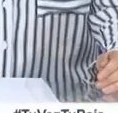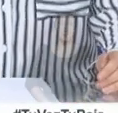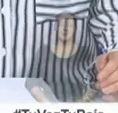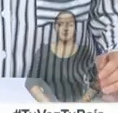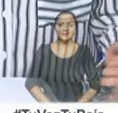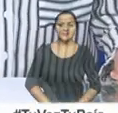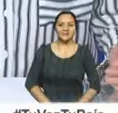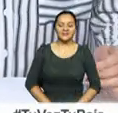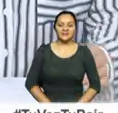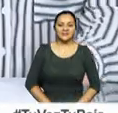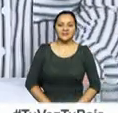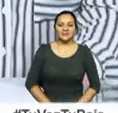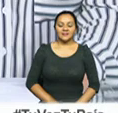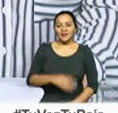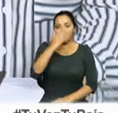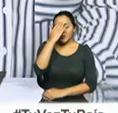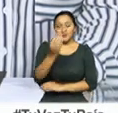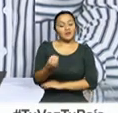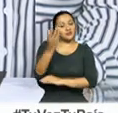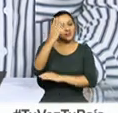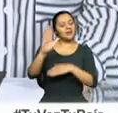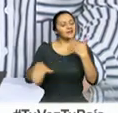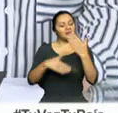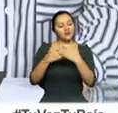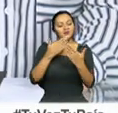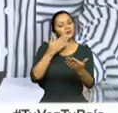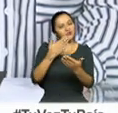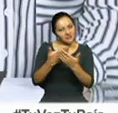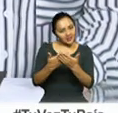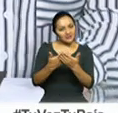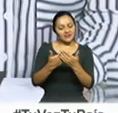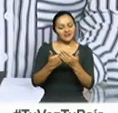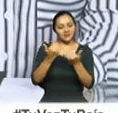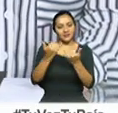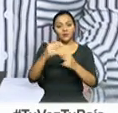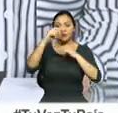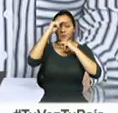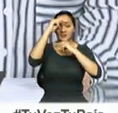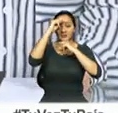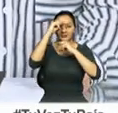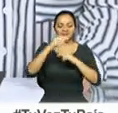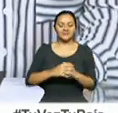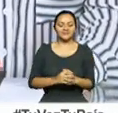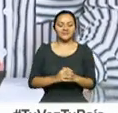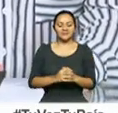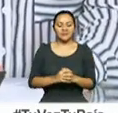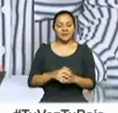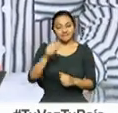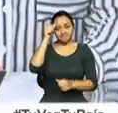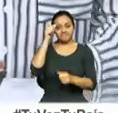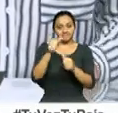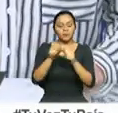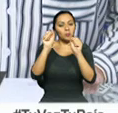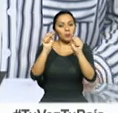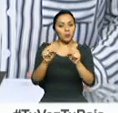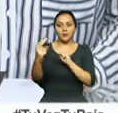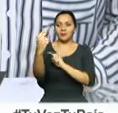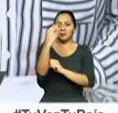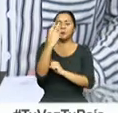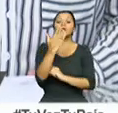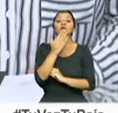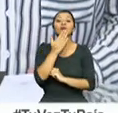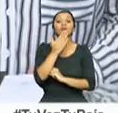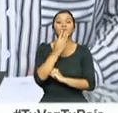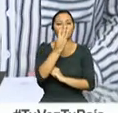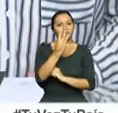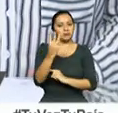Muy buenos días, queridos amigos. Gracias por acompañarnos en esta primera entrega de noticias. Le recordamos que también nos puede ver por medio de